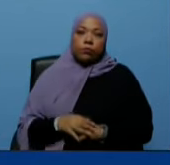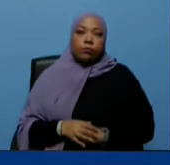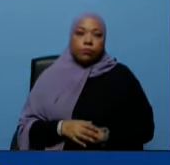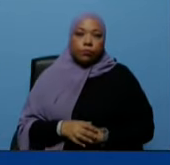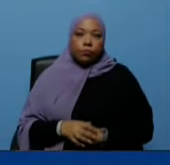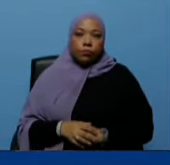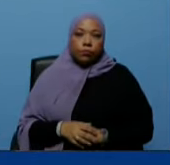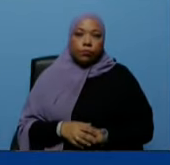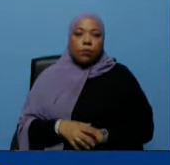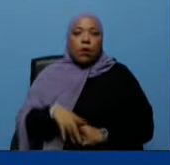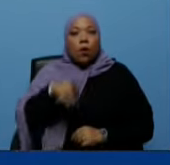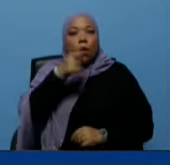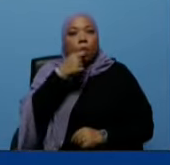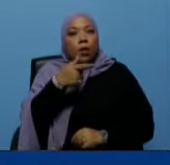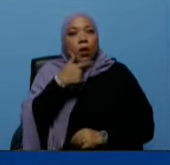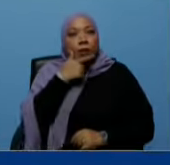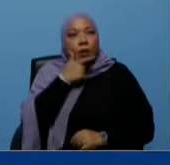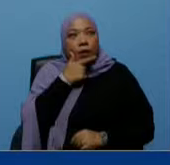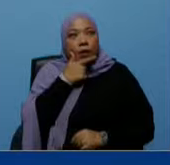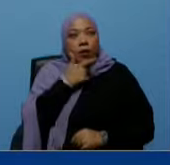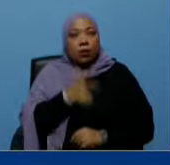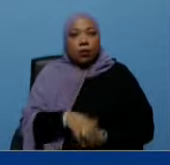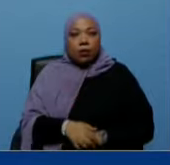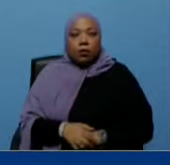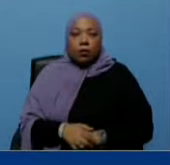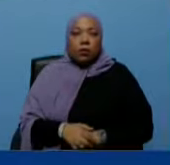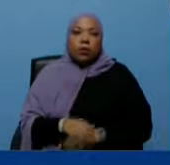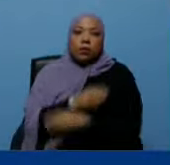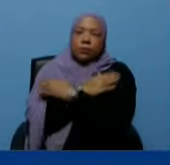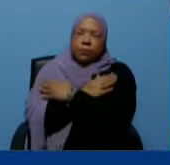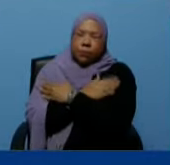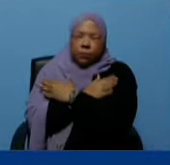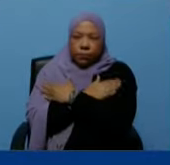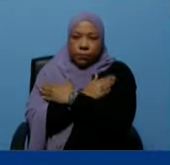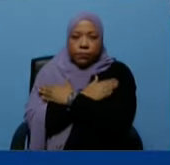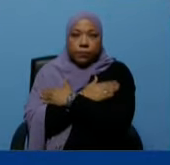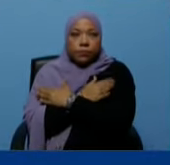Bueno, una belleza, de verdad. Los felicito